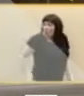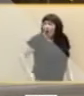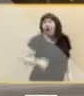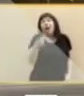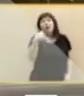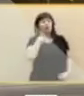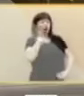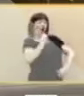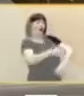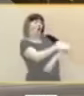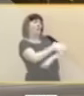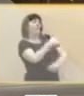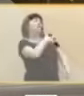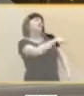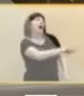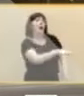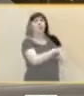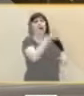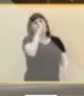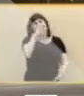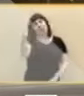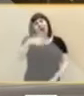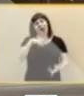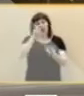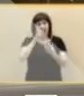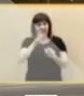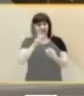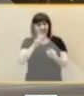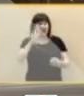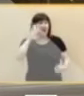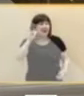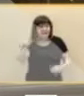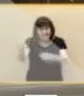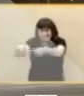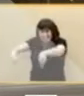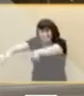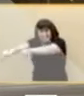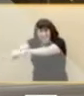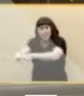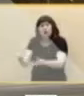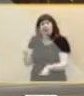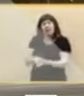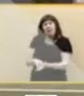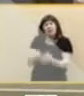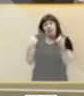de la Audiencia que es el gran amigo de la ETA. No, que ha participado en actos